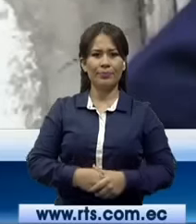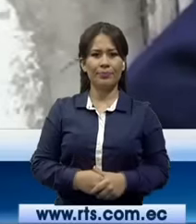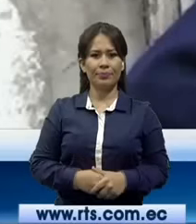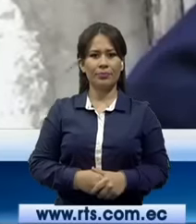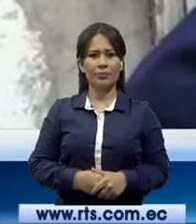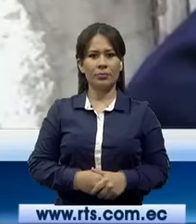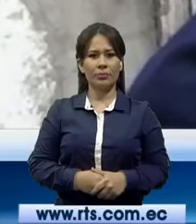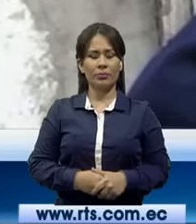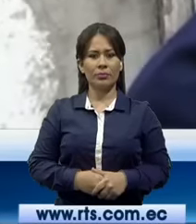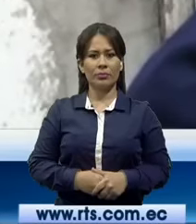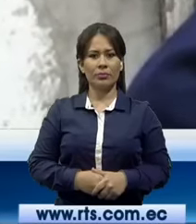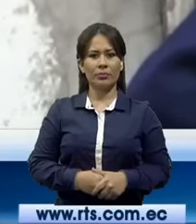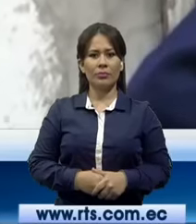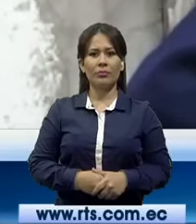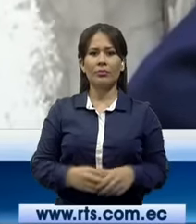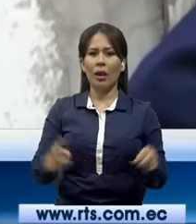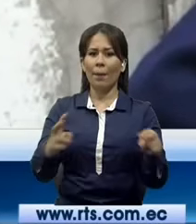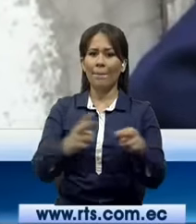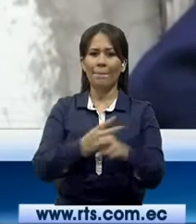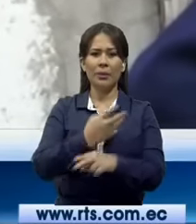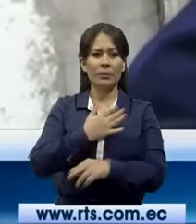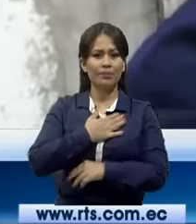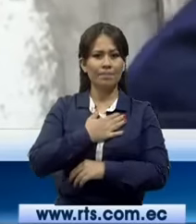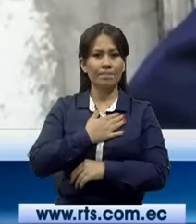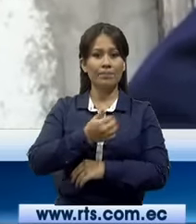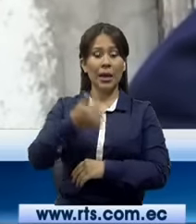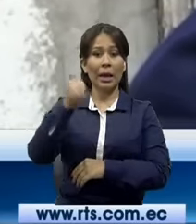La manera que le encontramos ayer,